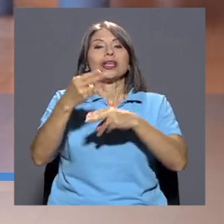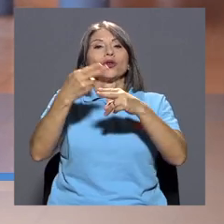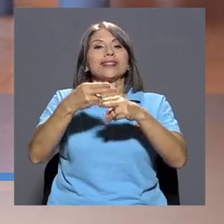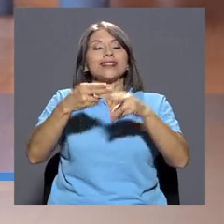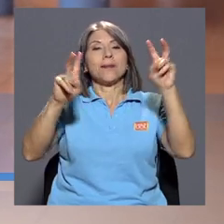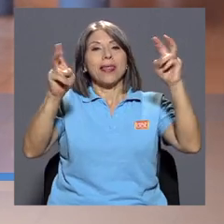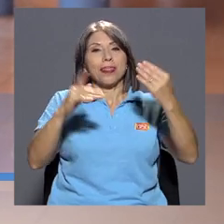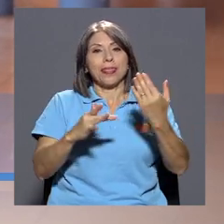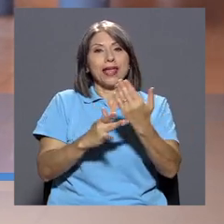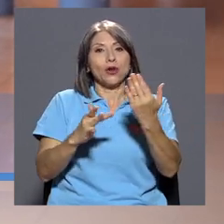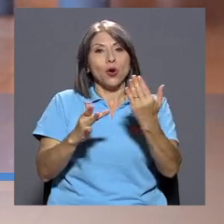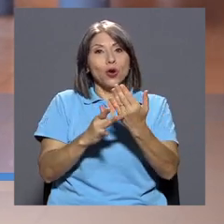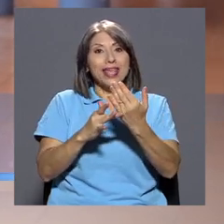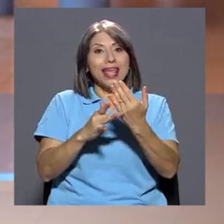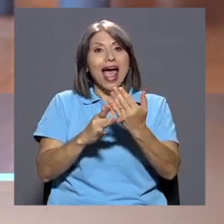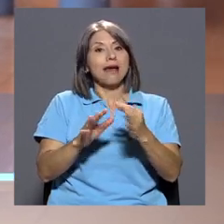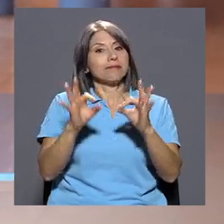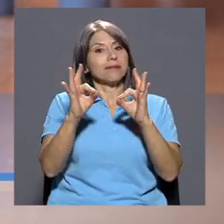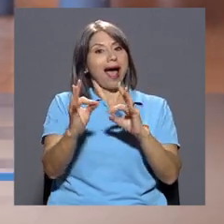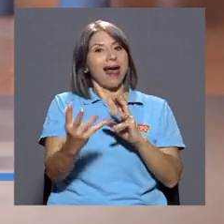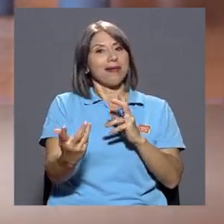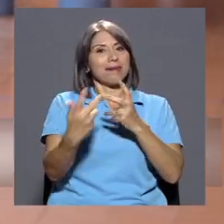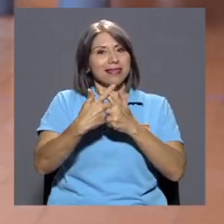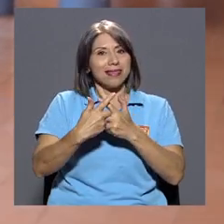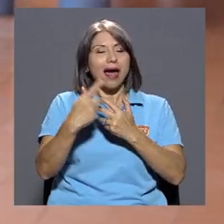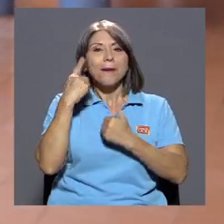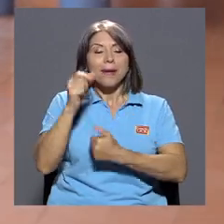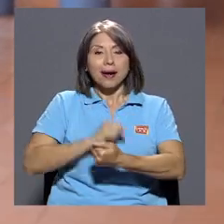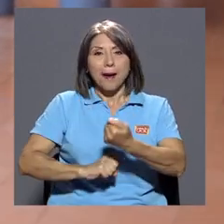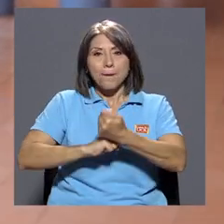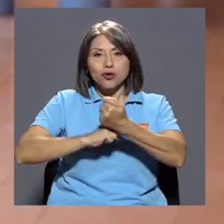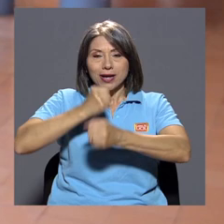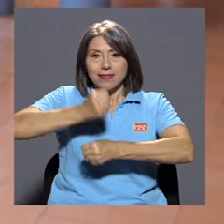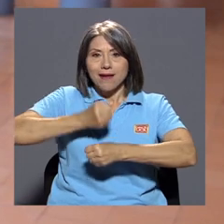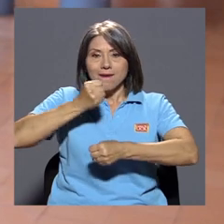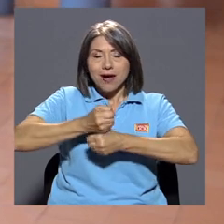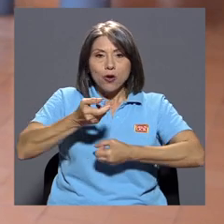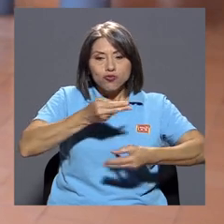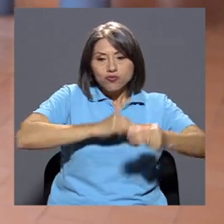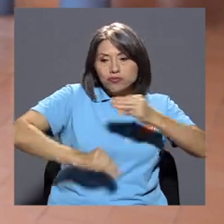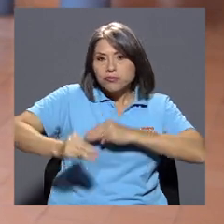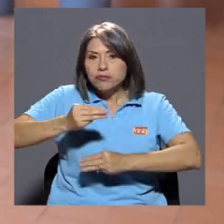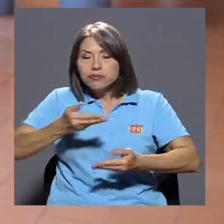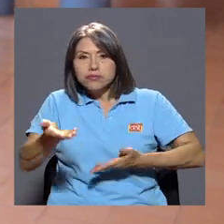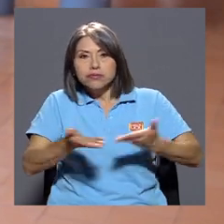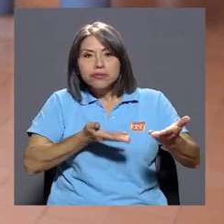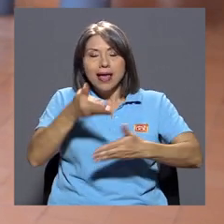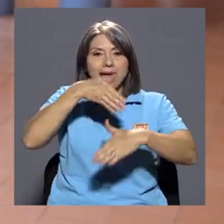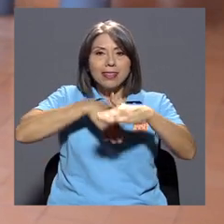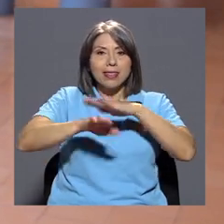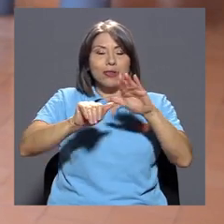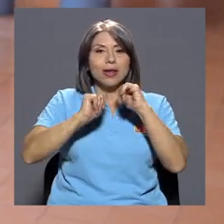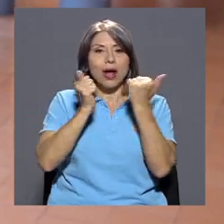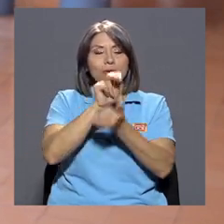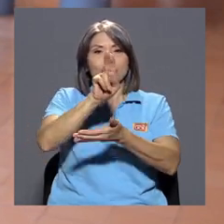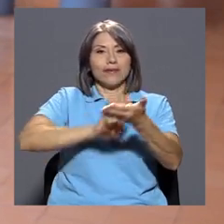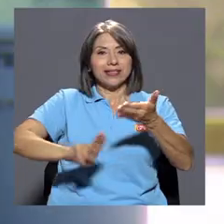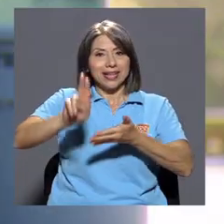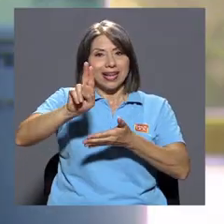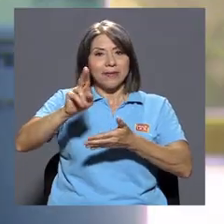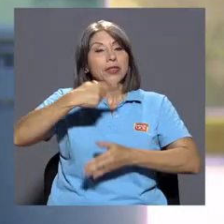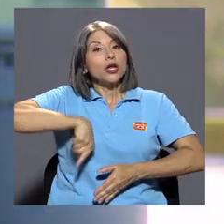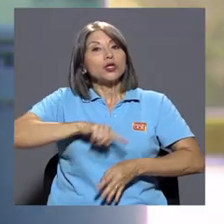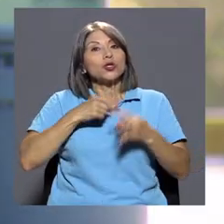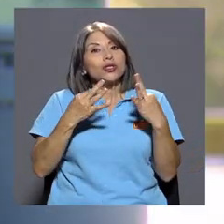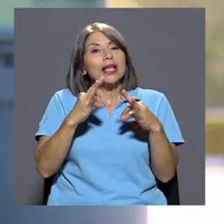un proyecto de docencia que se llama Tecnología a la Medida para apoyar la mediación pedagógica en el aula universitaria. Hemos estado tratando de generar espacios